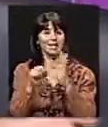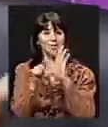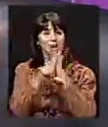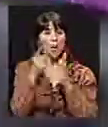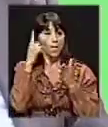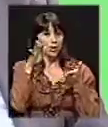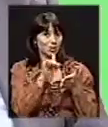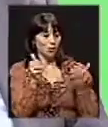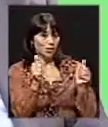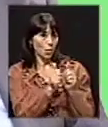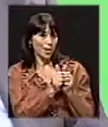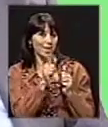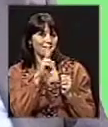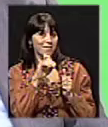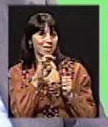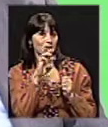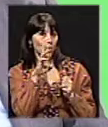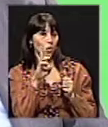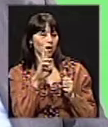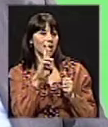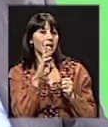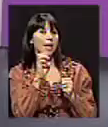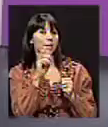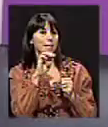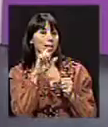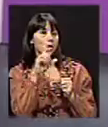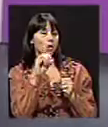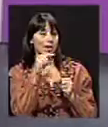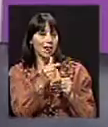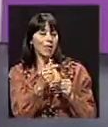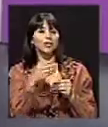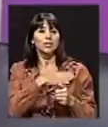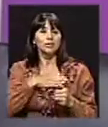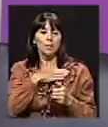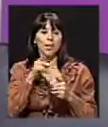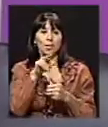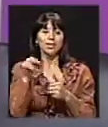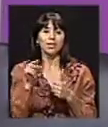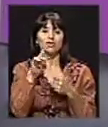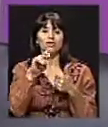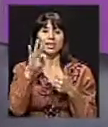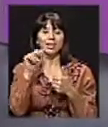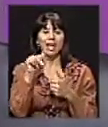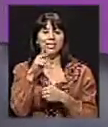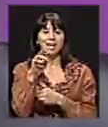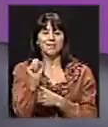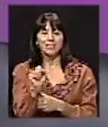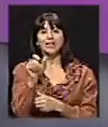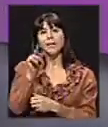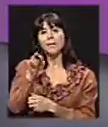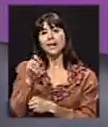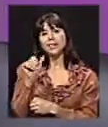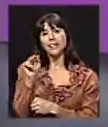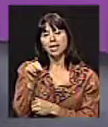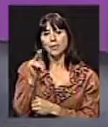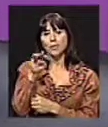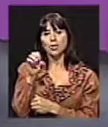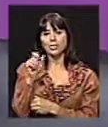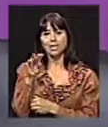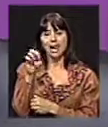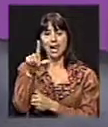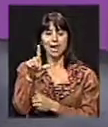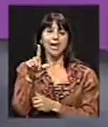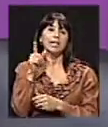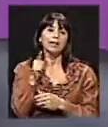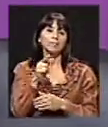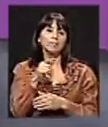Emilio Granados. Disculpamos a sus compañeros del Partido Accesibilidad sin Exclusión, los diputados Rita Chávez y Martín Monestel, que se han excusado de no poder asistir el día